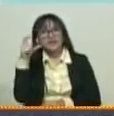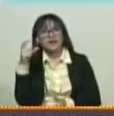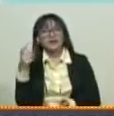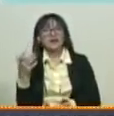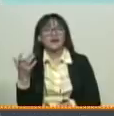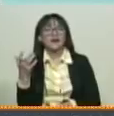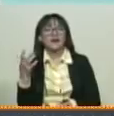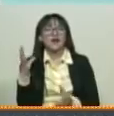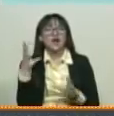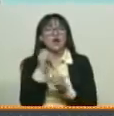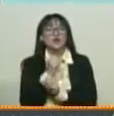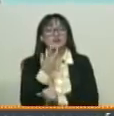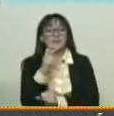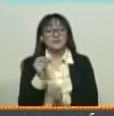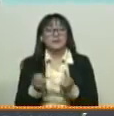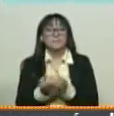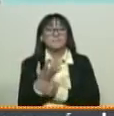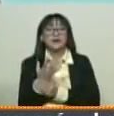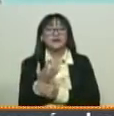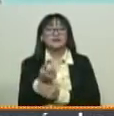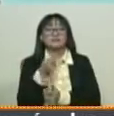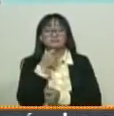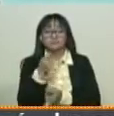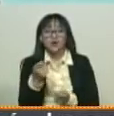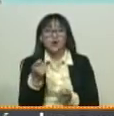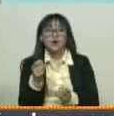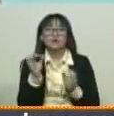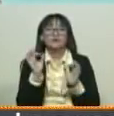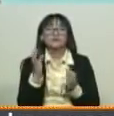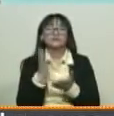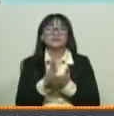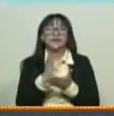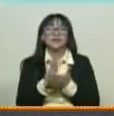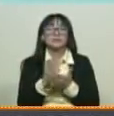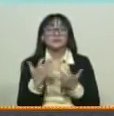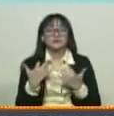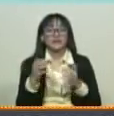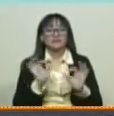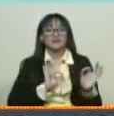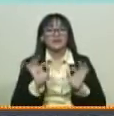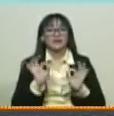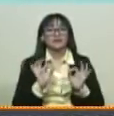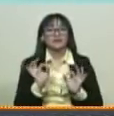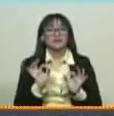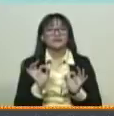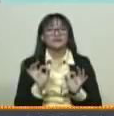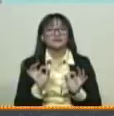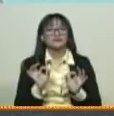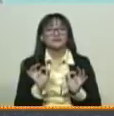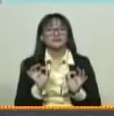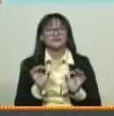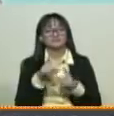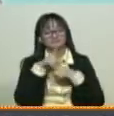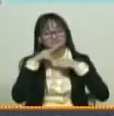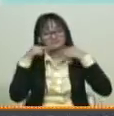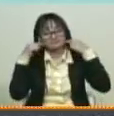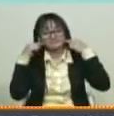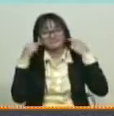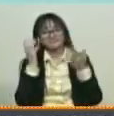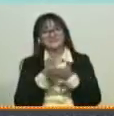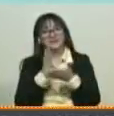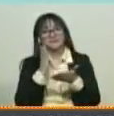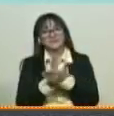noche del 20 de mayo, cuando demos la rueda de prensa que habitualmente damos desde este mismo teatro. Con la sonrisa, por supuesto, en los